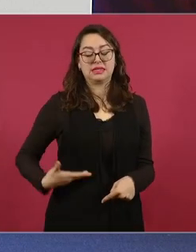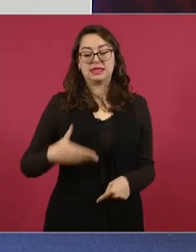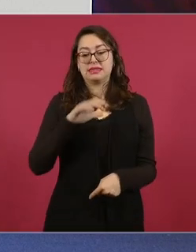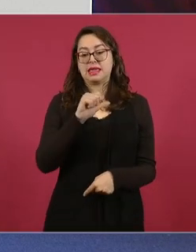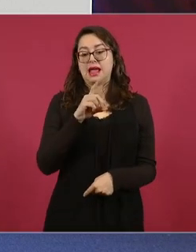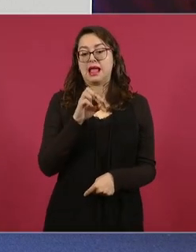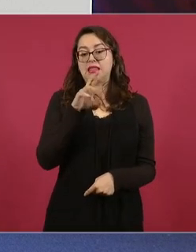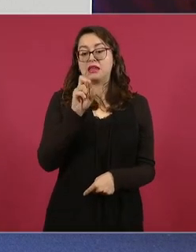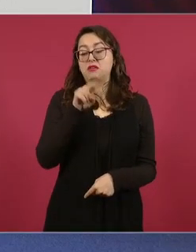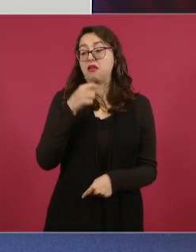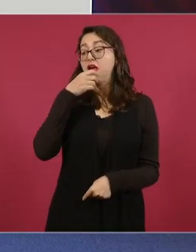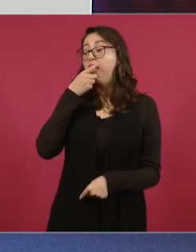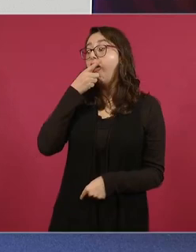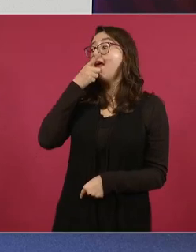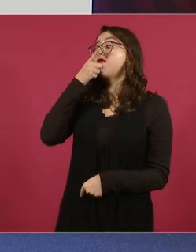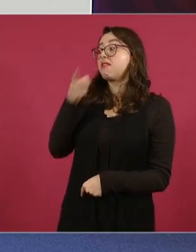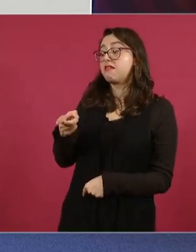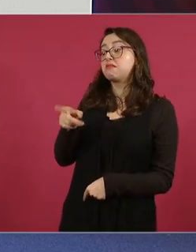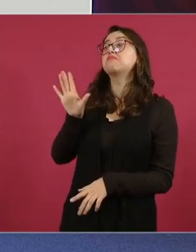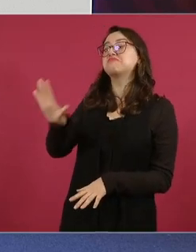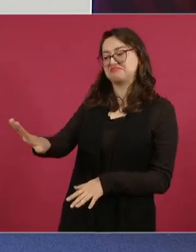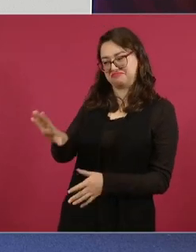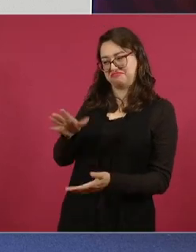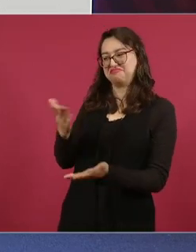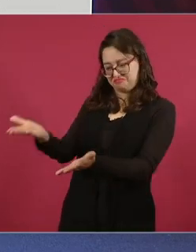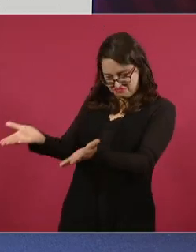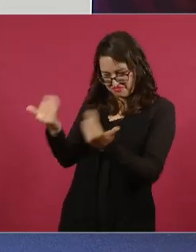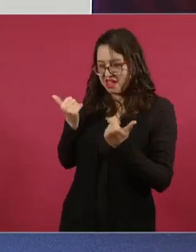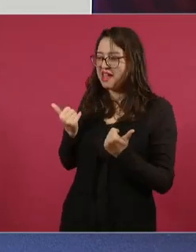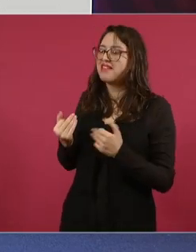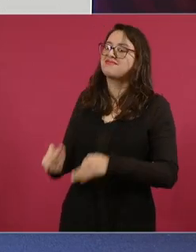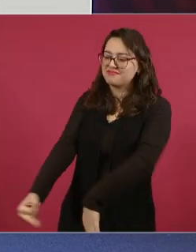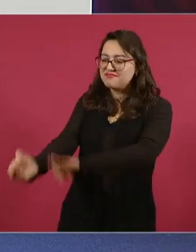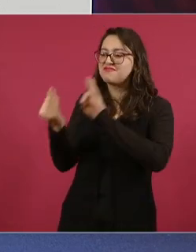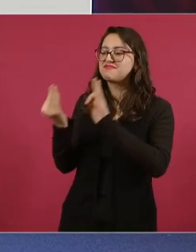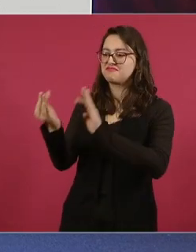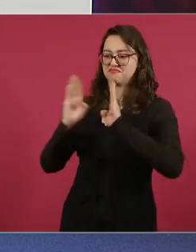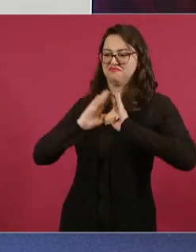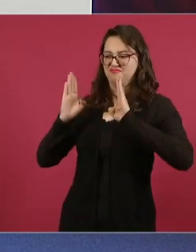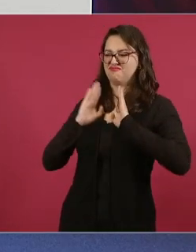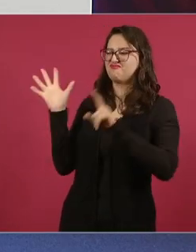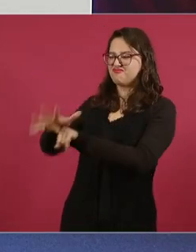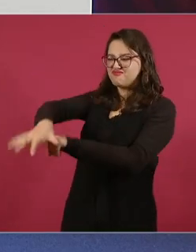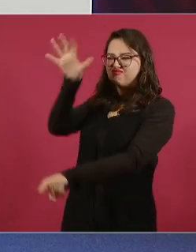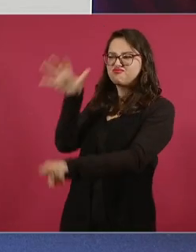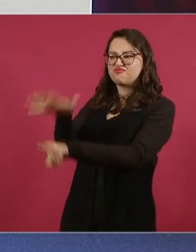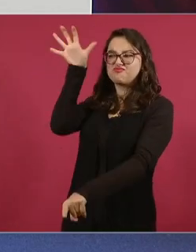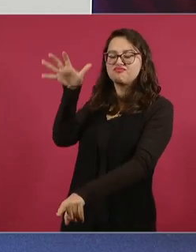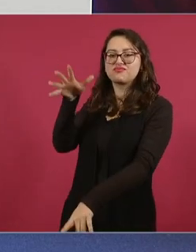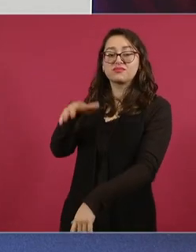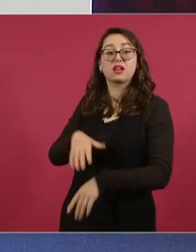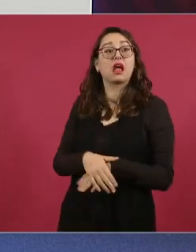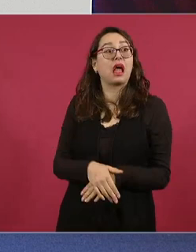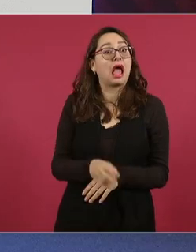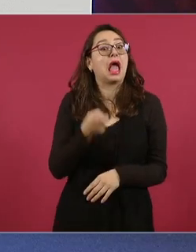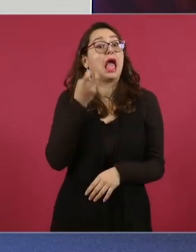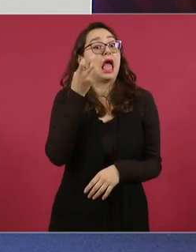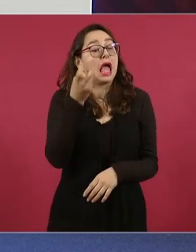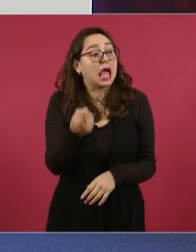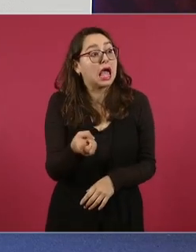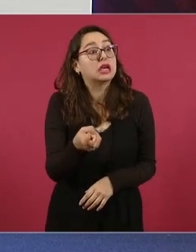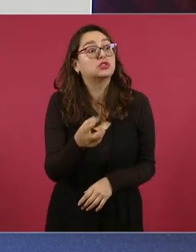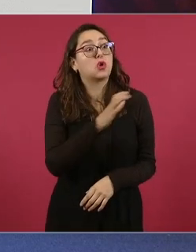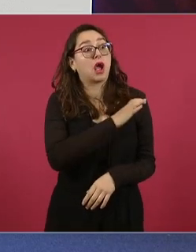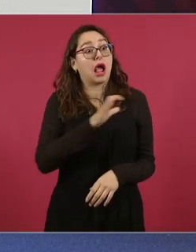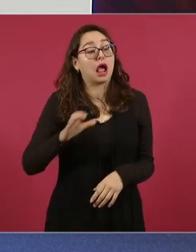la espero con el Ejército. Esa fue la respuesta del entonces presidente de México, Felipe Calderón, cuando le dije,